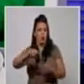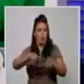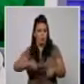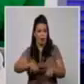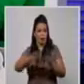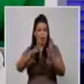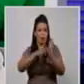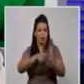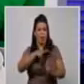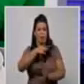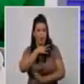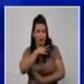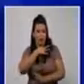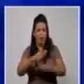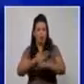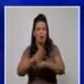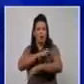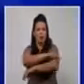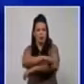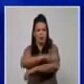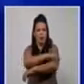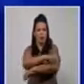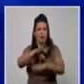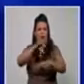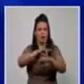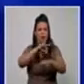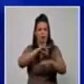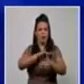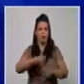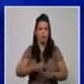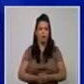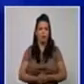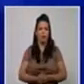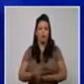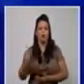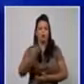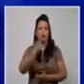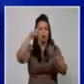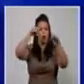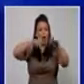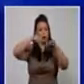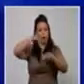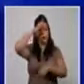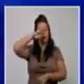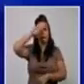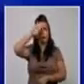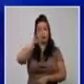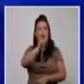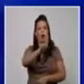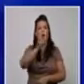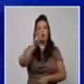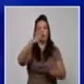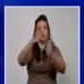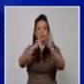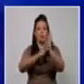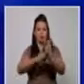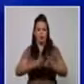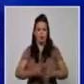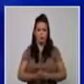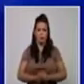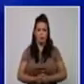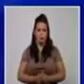mundo. Y nosotros cumplimos 11 meses de enfrentamiento a la COVID-19. Por lo tanto, ya hace un año de la